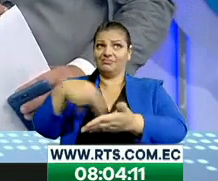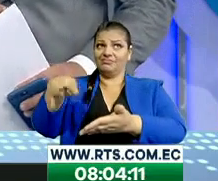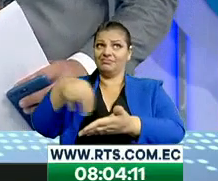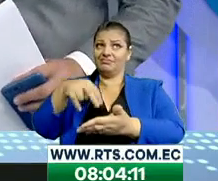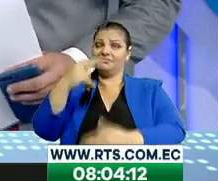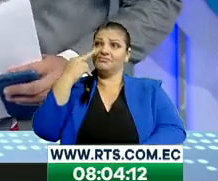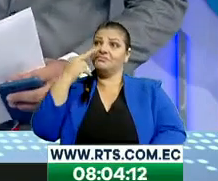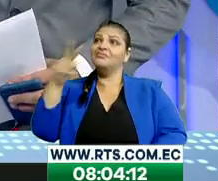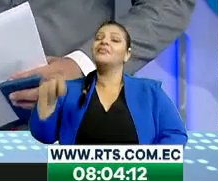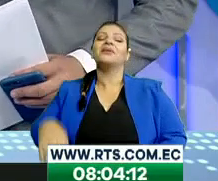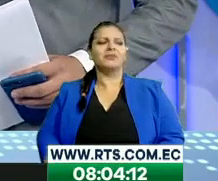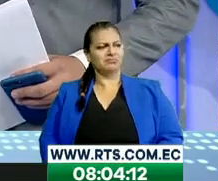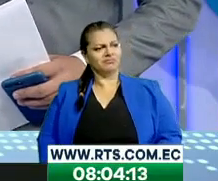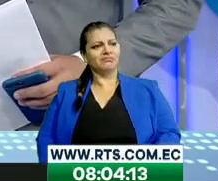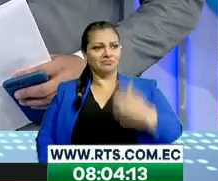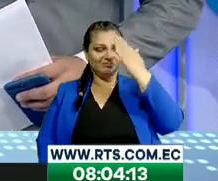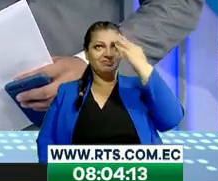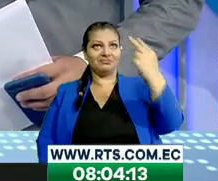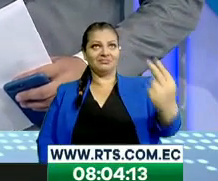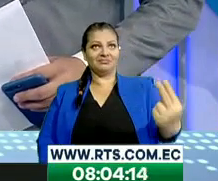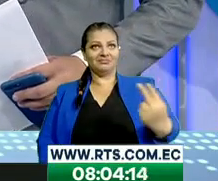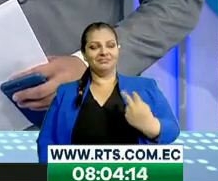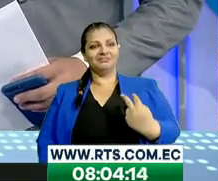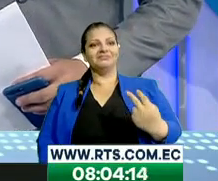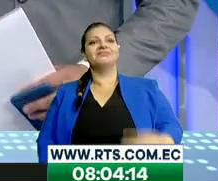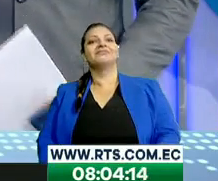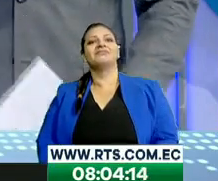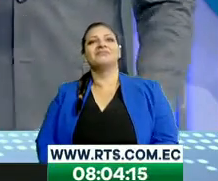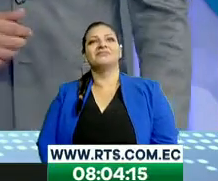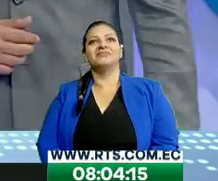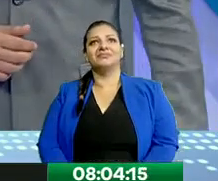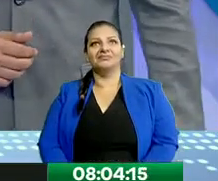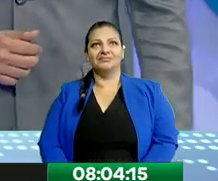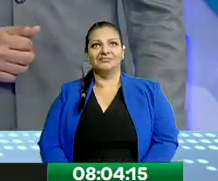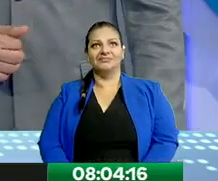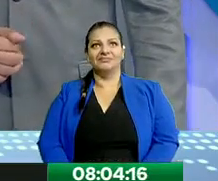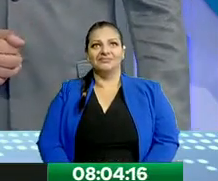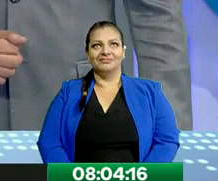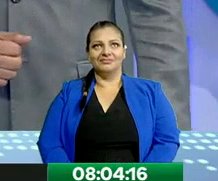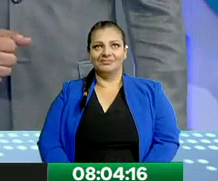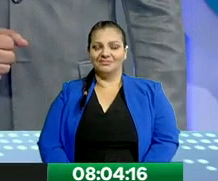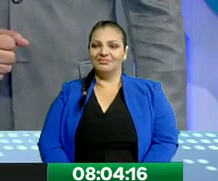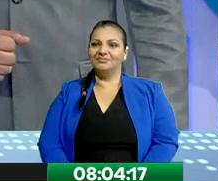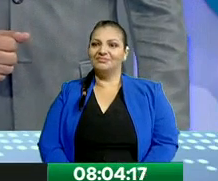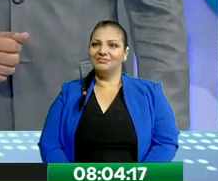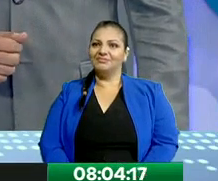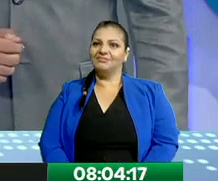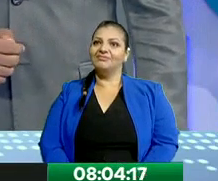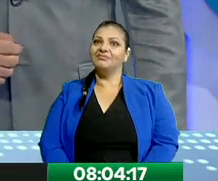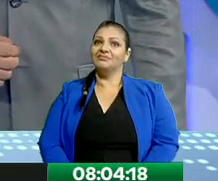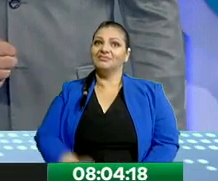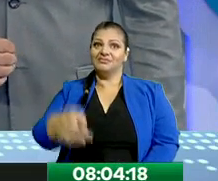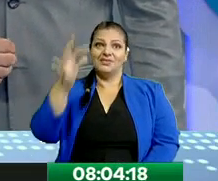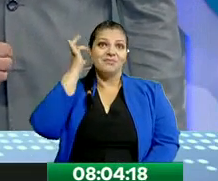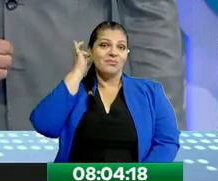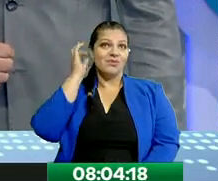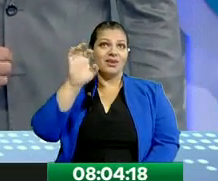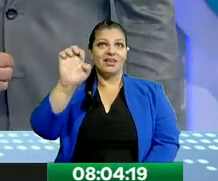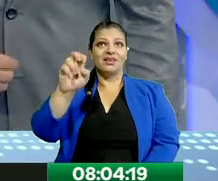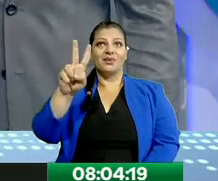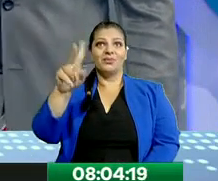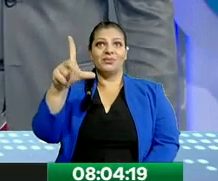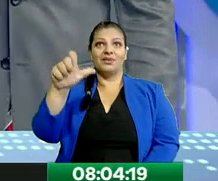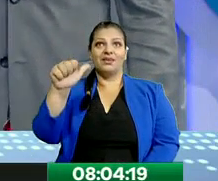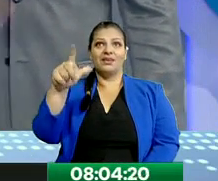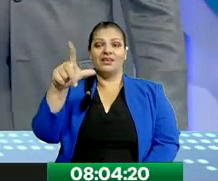Eso. Y cuando puedo bailar, bailo así también. Oiga, así le dicen a Eulalia, dice, el trompo Eulalia le dicen ahí. El trompo. El